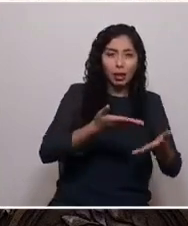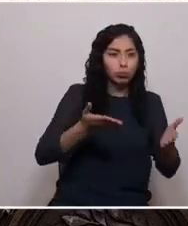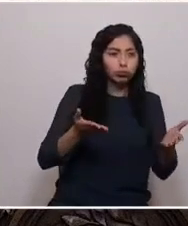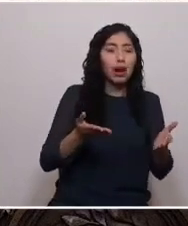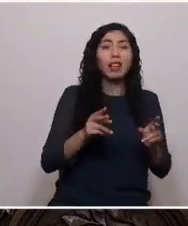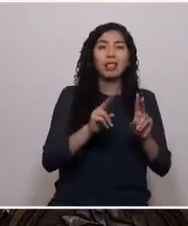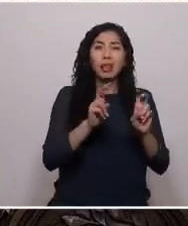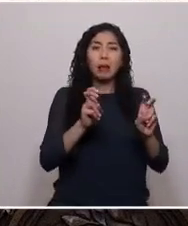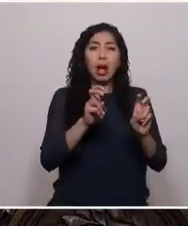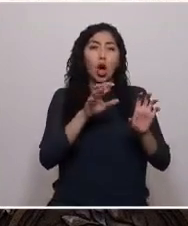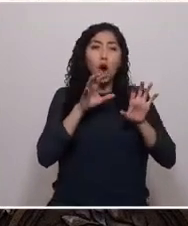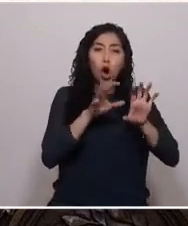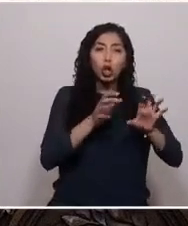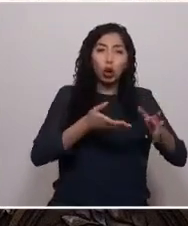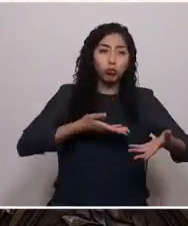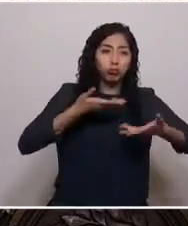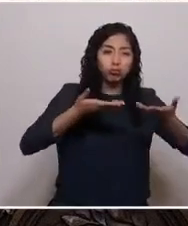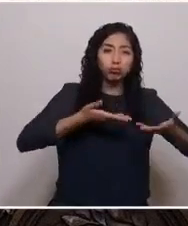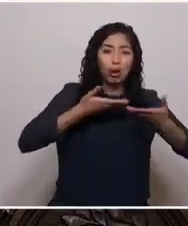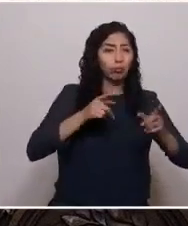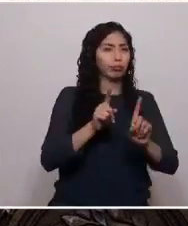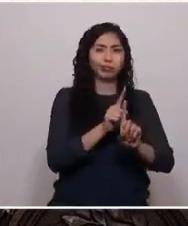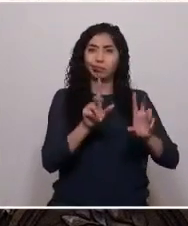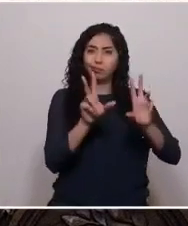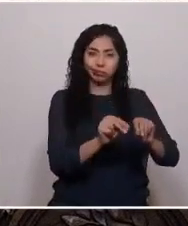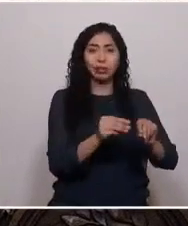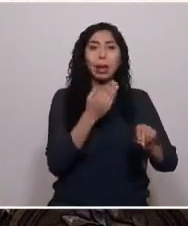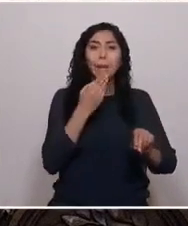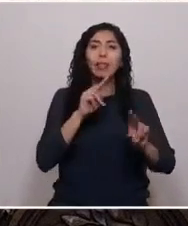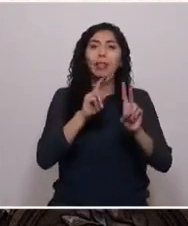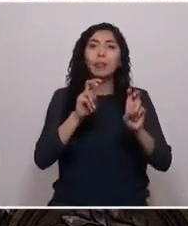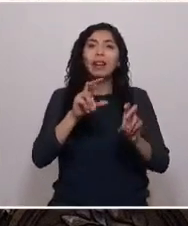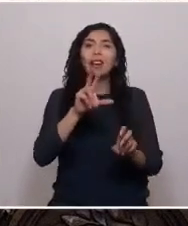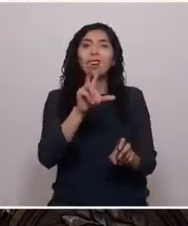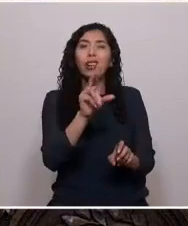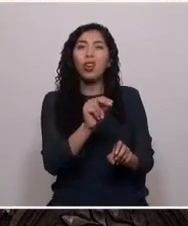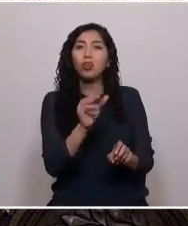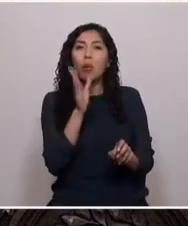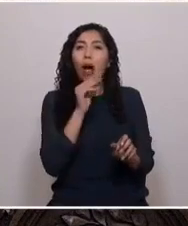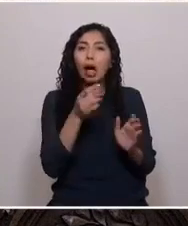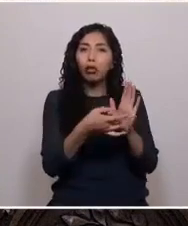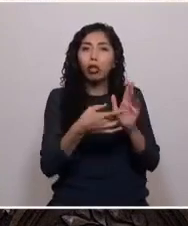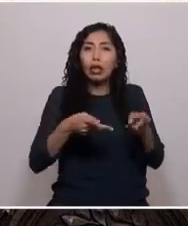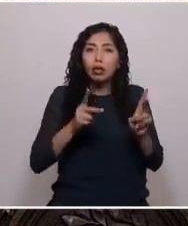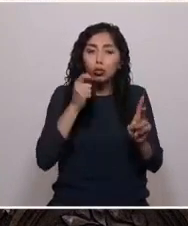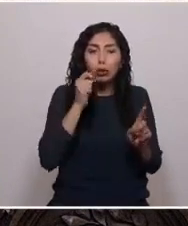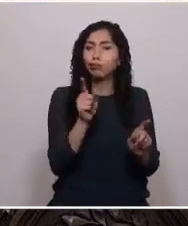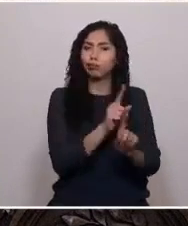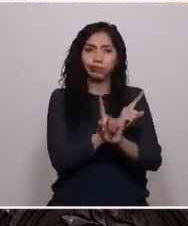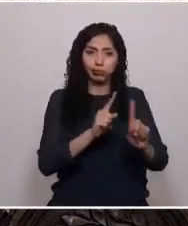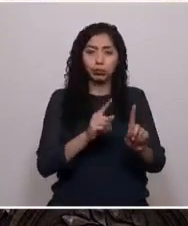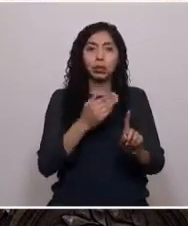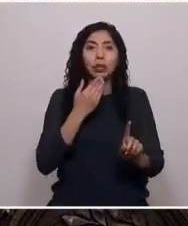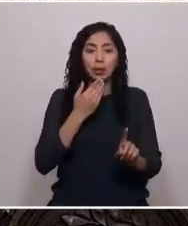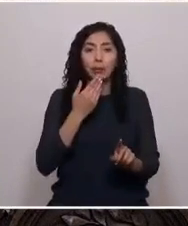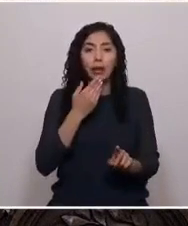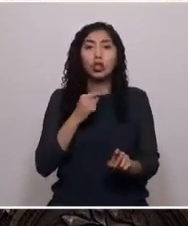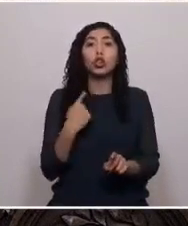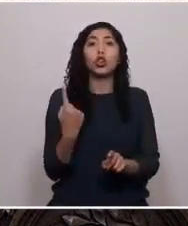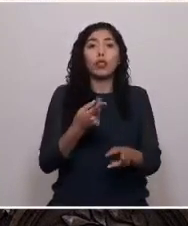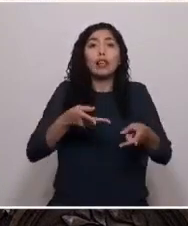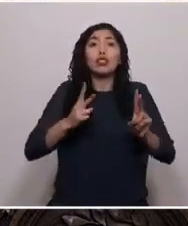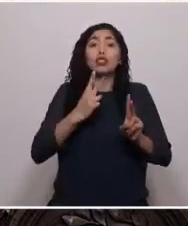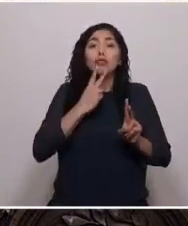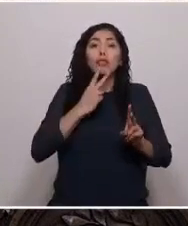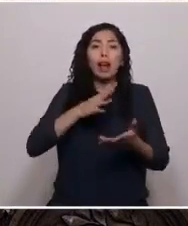y de toda manifestación de discriminación y negacionismo. Suchisenma, que todas y todos tengamos el derecho a vivir en un medio ambiente